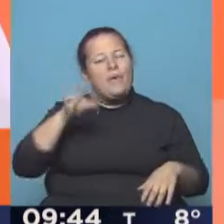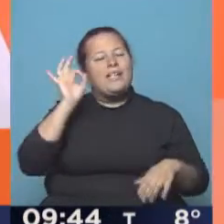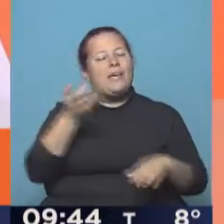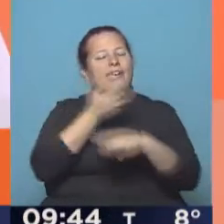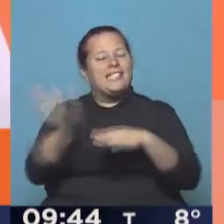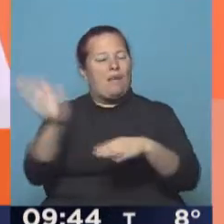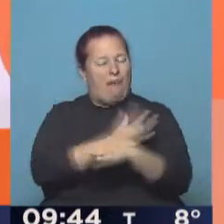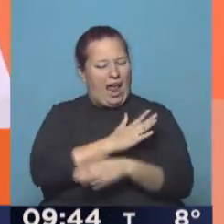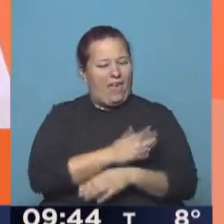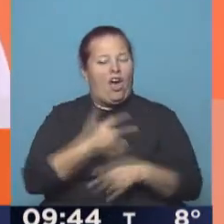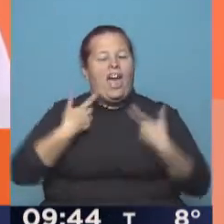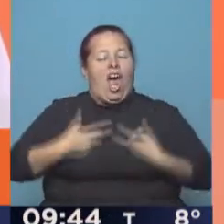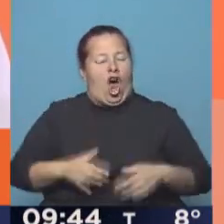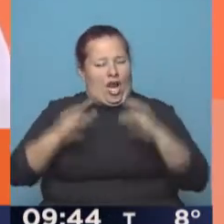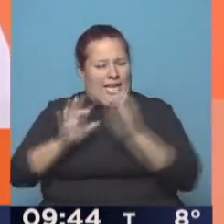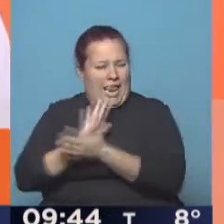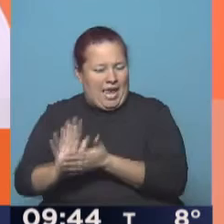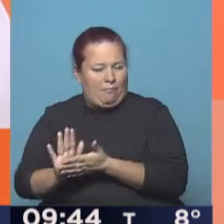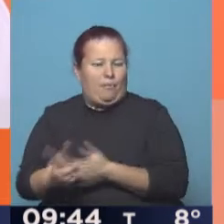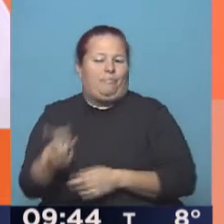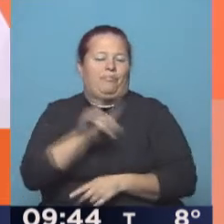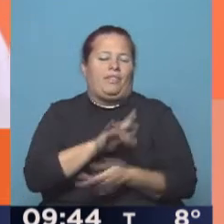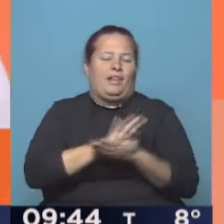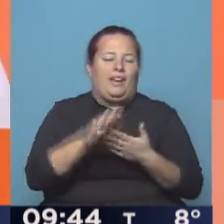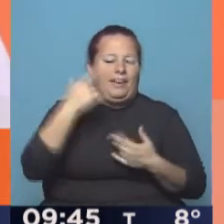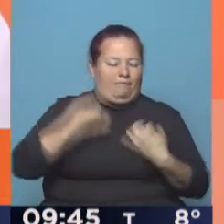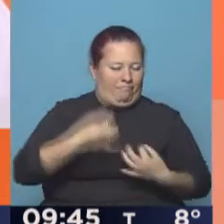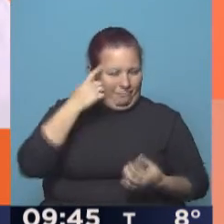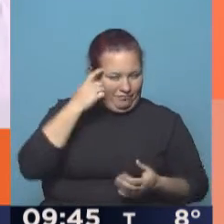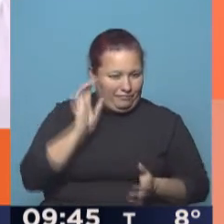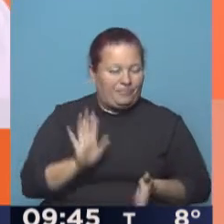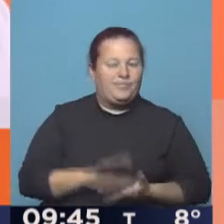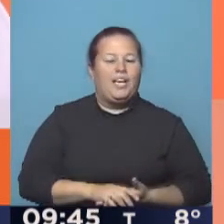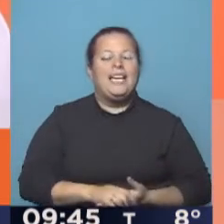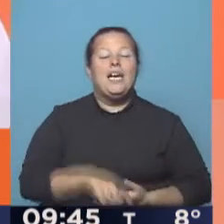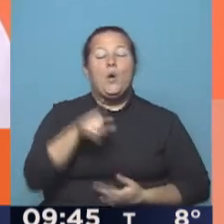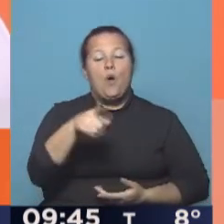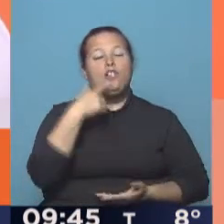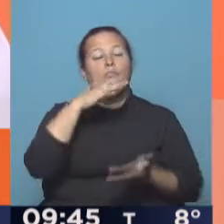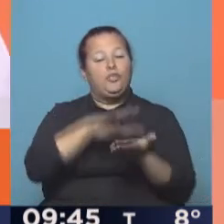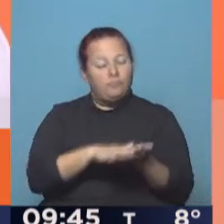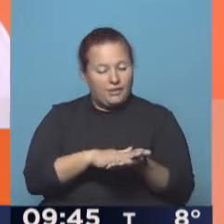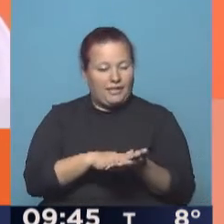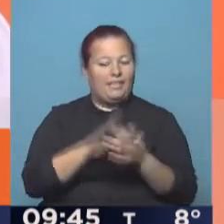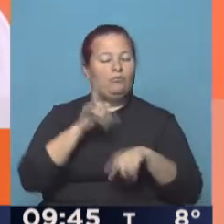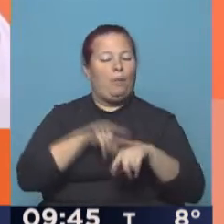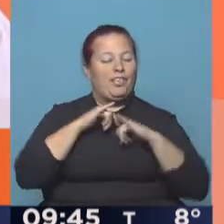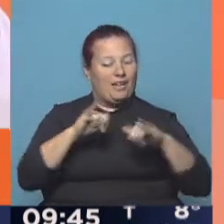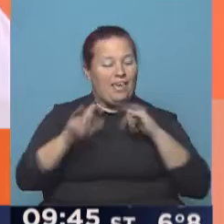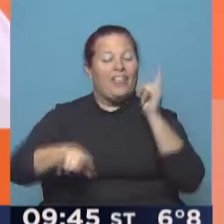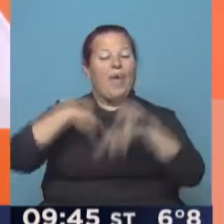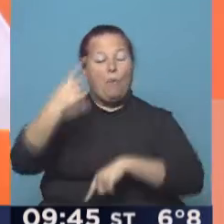dividir lo que es ser honesto de tener honestidad intelectual. Cuando vos prometés en campaña y